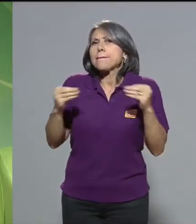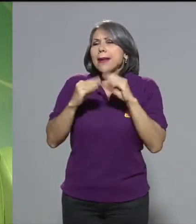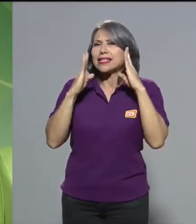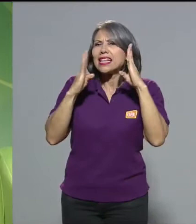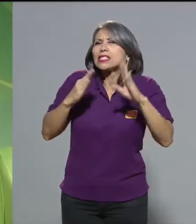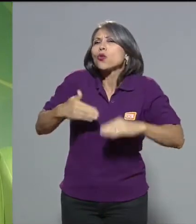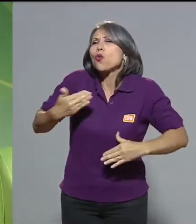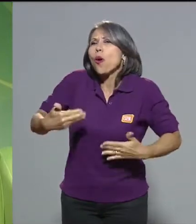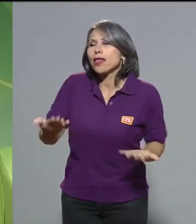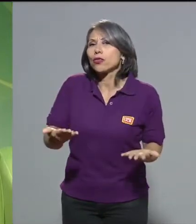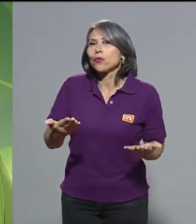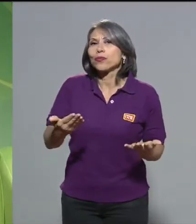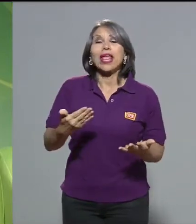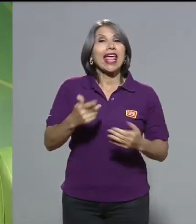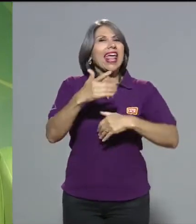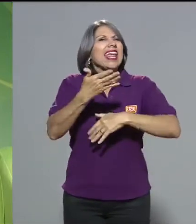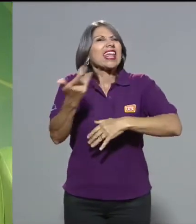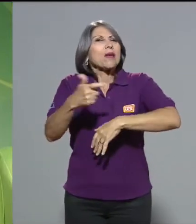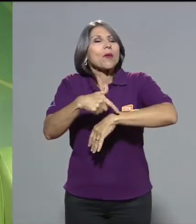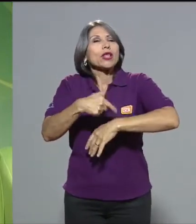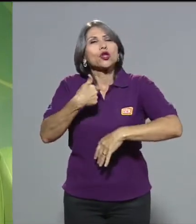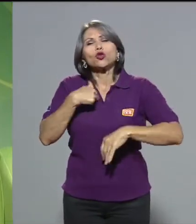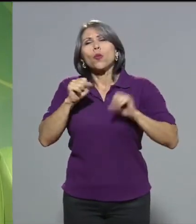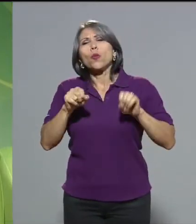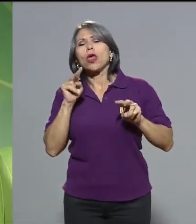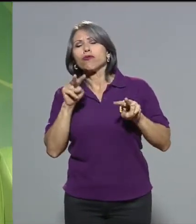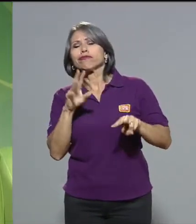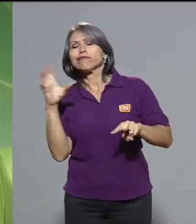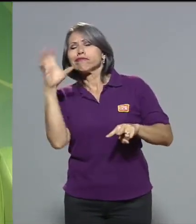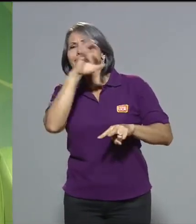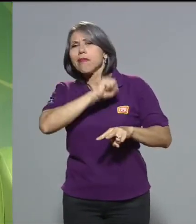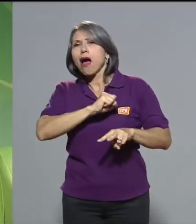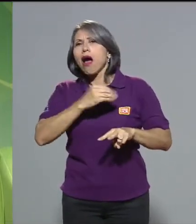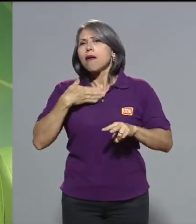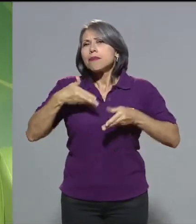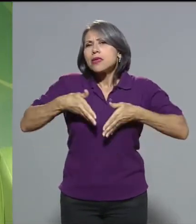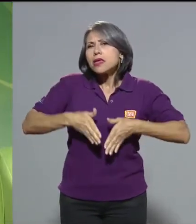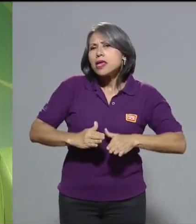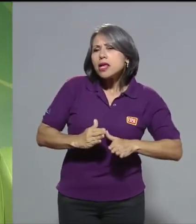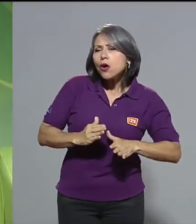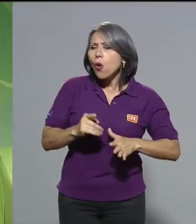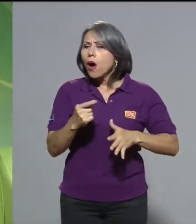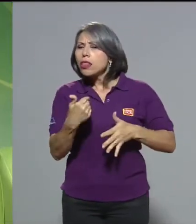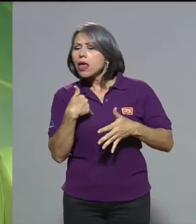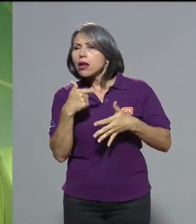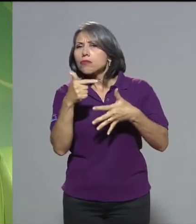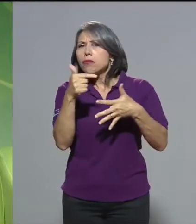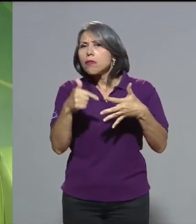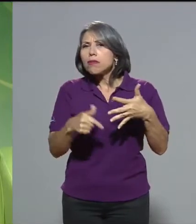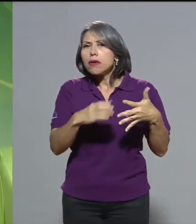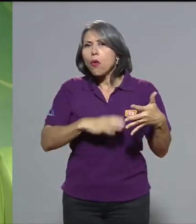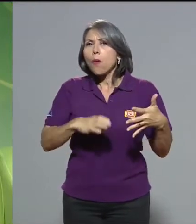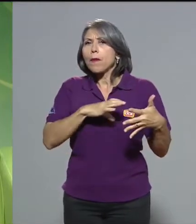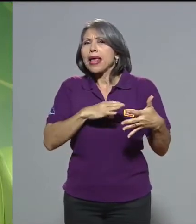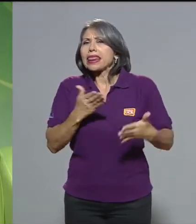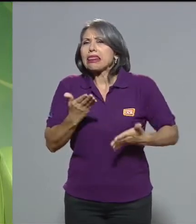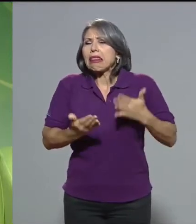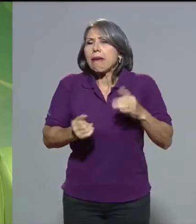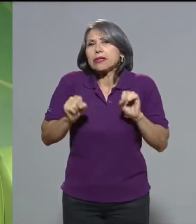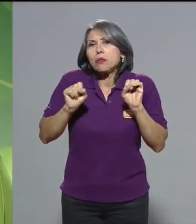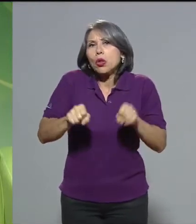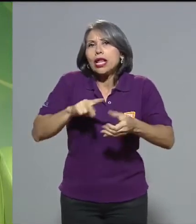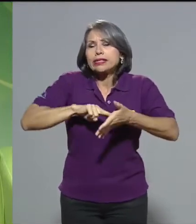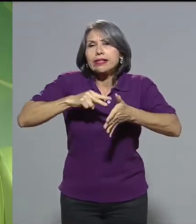decir, mi bebé o mi hijo pequeño tiene algunos comportamientos que podrían